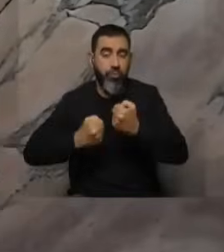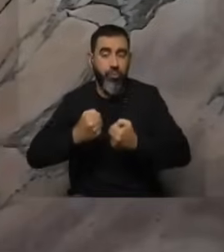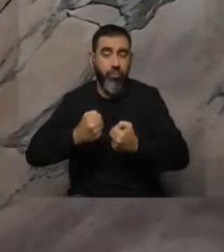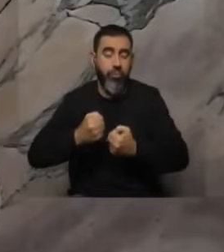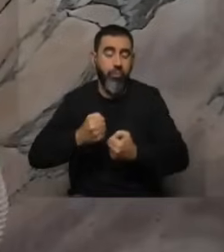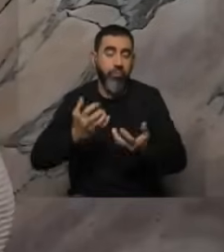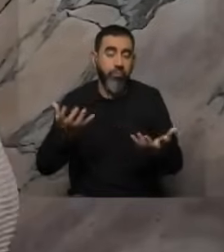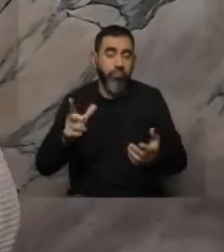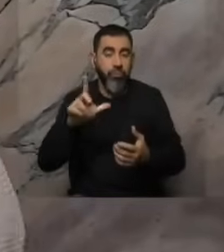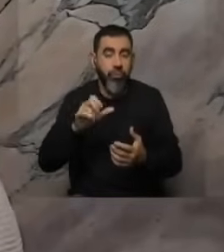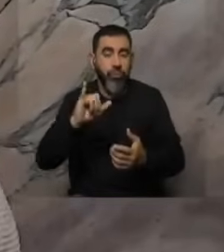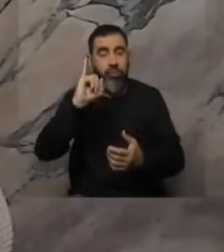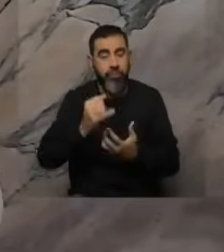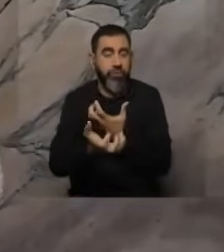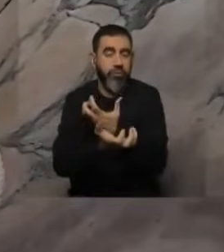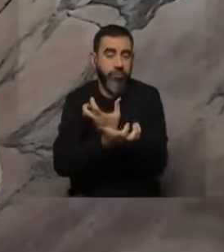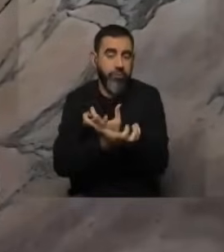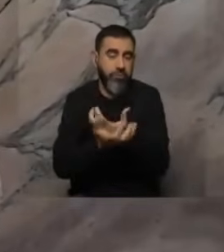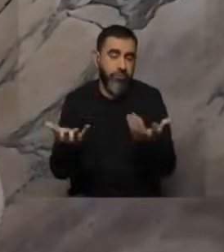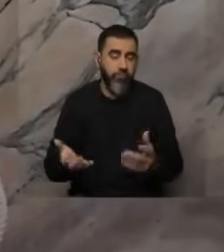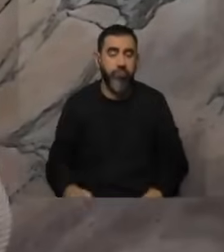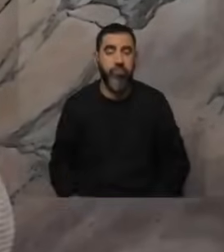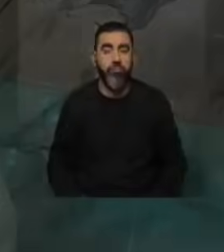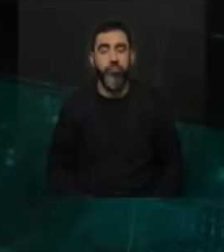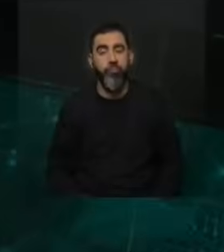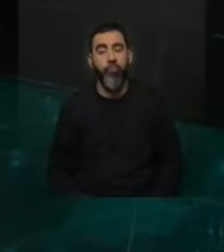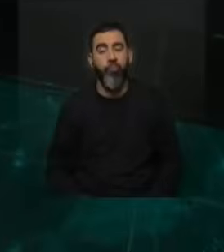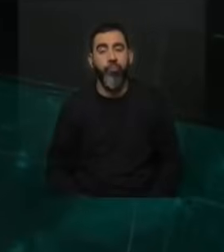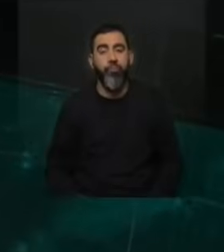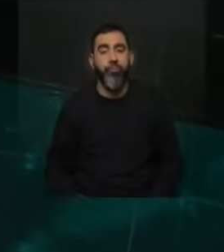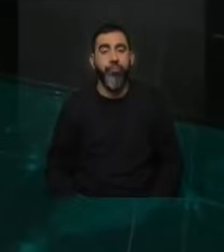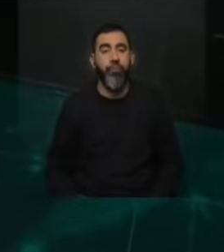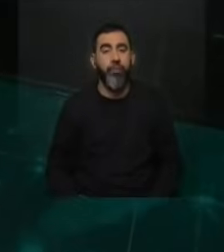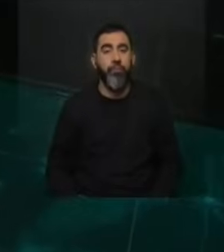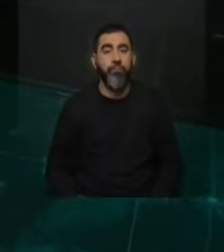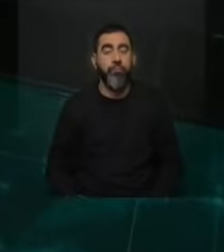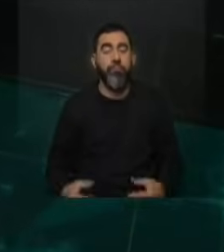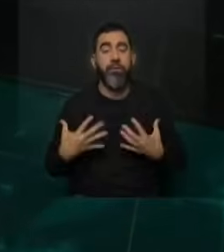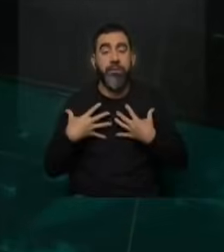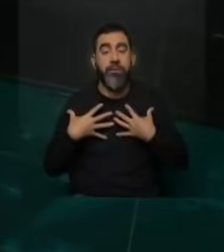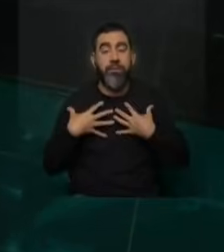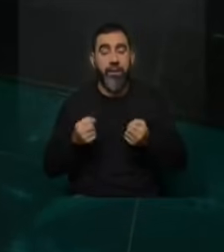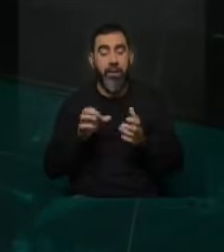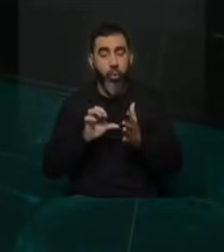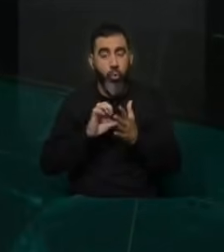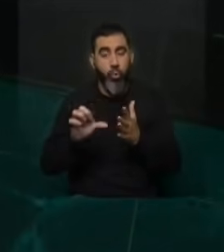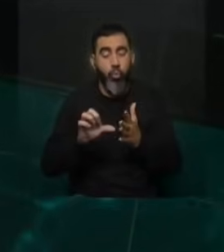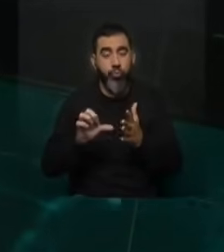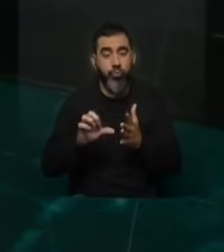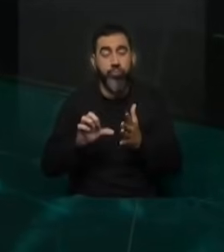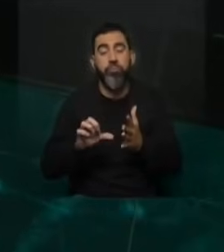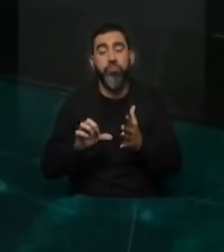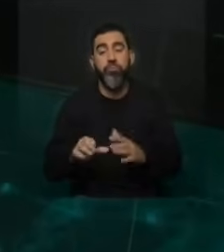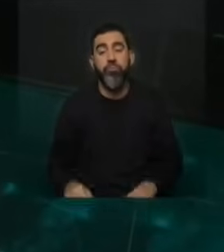está mezclado con tóxico vamos a hablar ahora de salud y de servicios de salud Porque